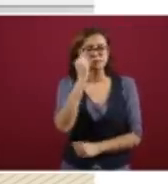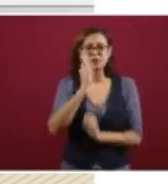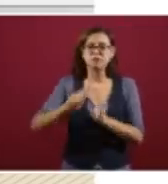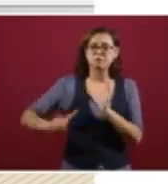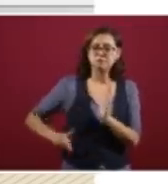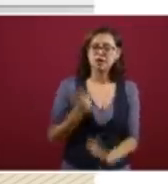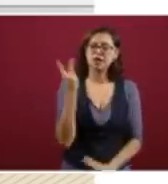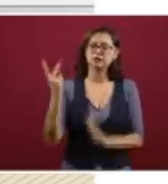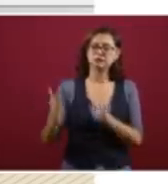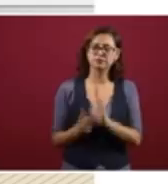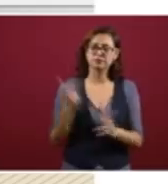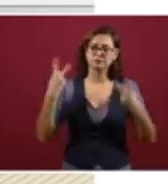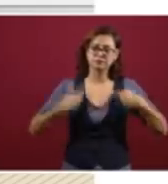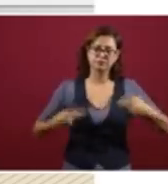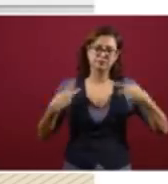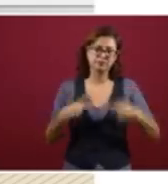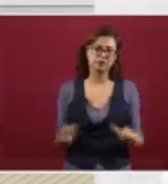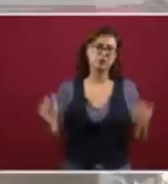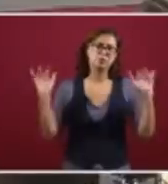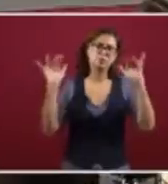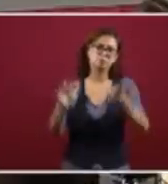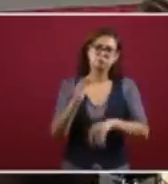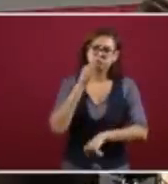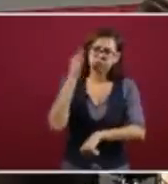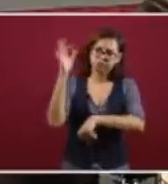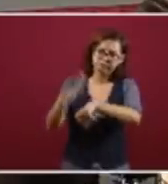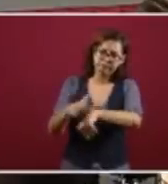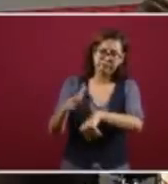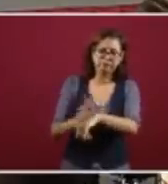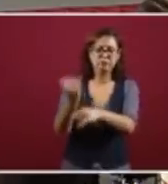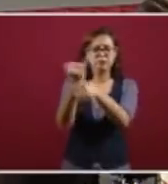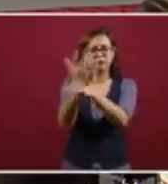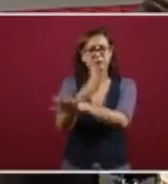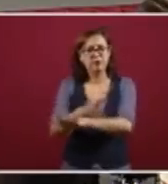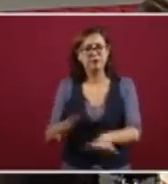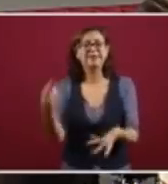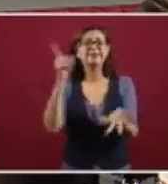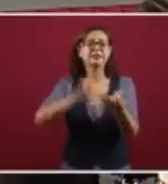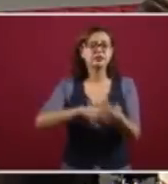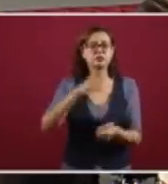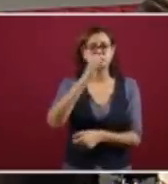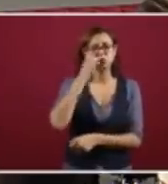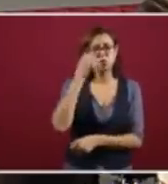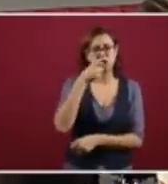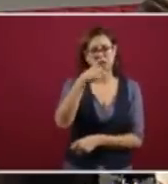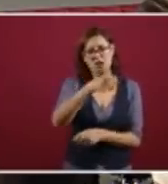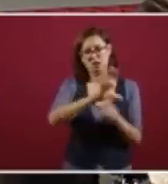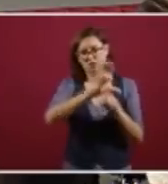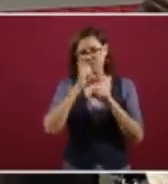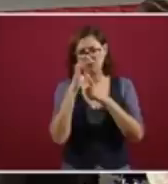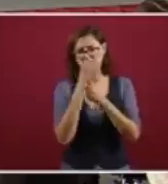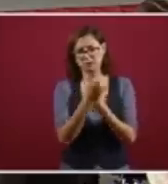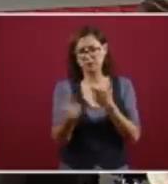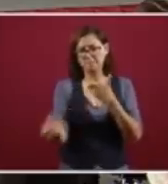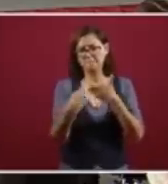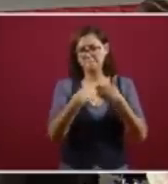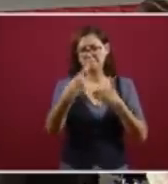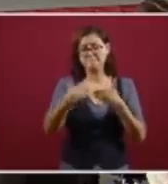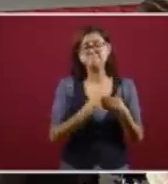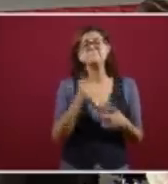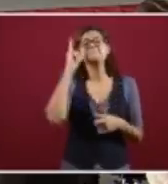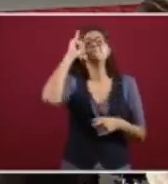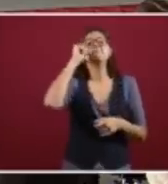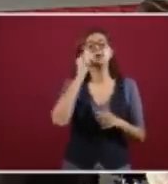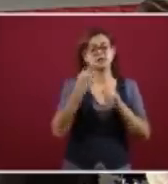recorridos. Se están creando en las escuelas los comités escolares y a partir de mañana en